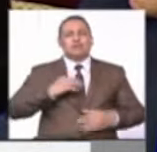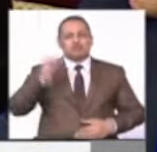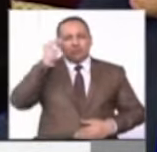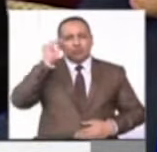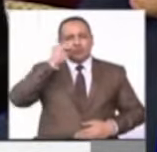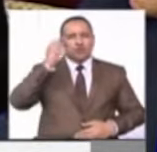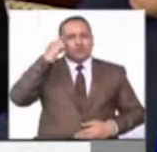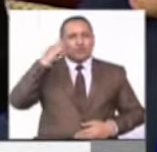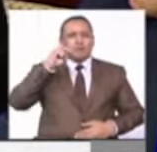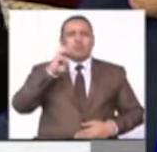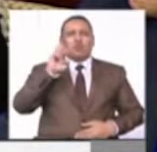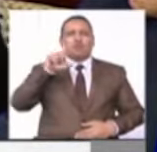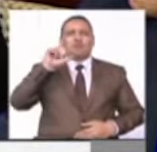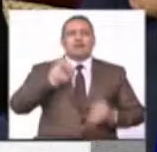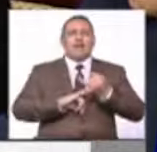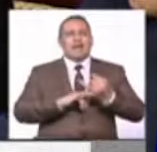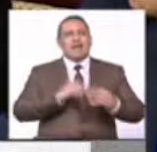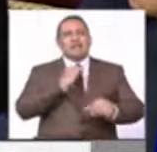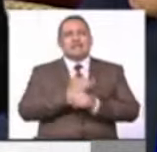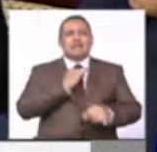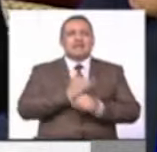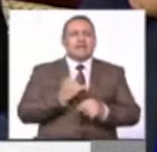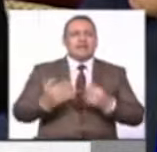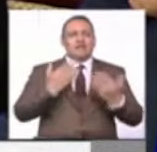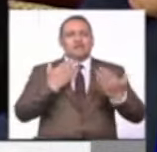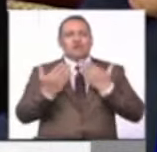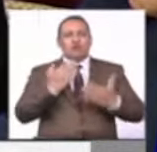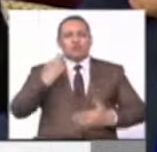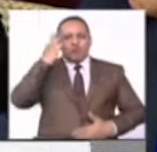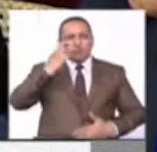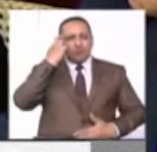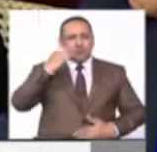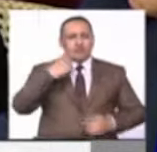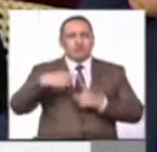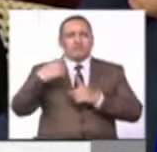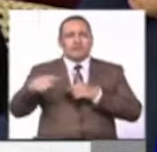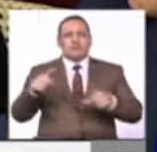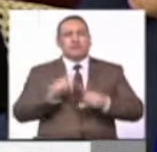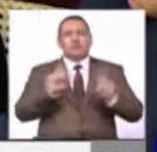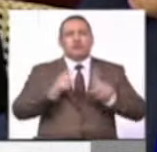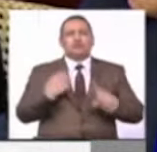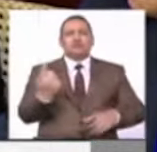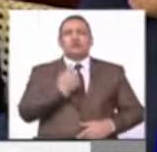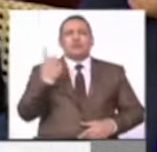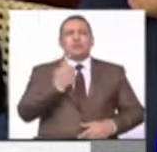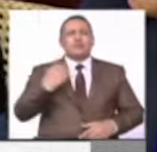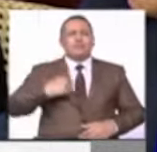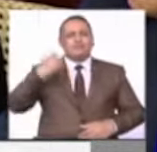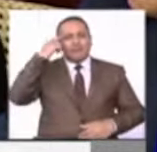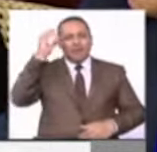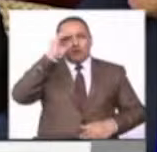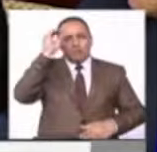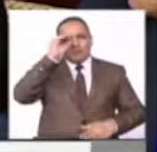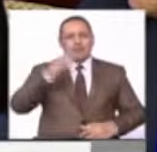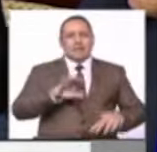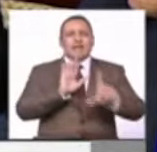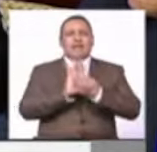Morales religiosos estéticos políticos y demás sino únicamente criterios